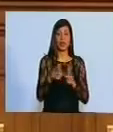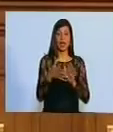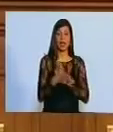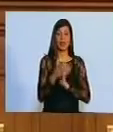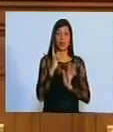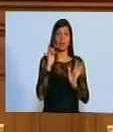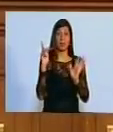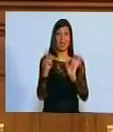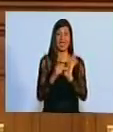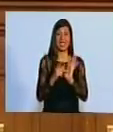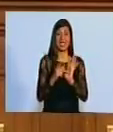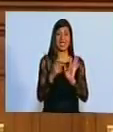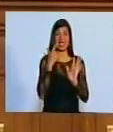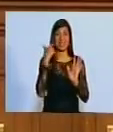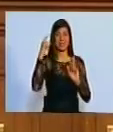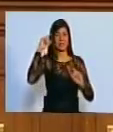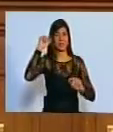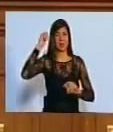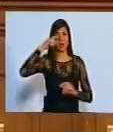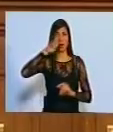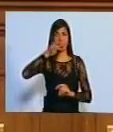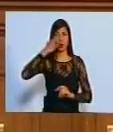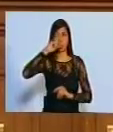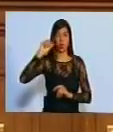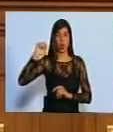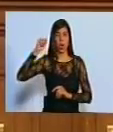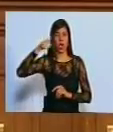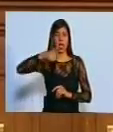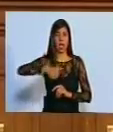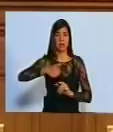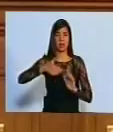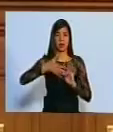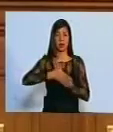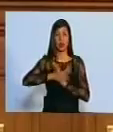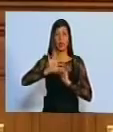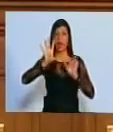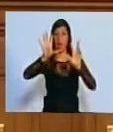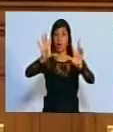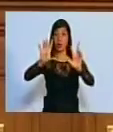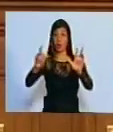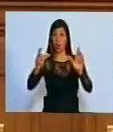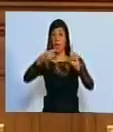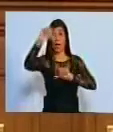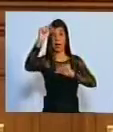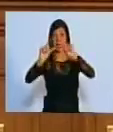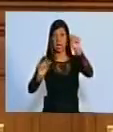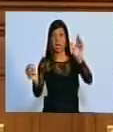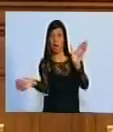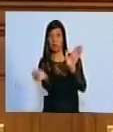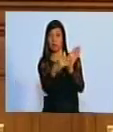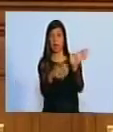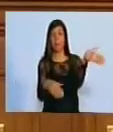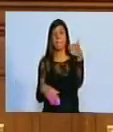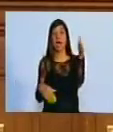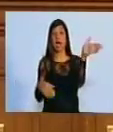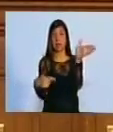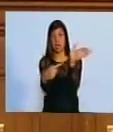de la conmemoración de los 200 años de la incorporación de la octava estrella a nuestra bandera